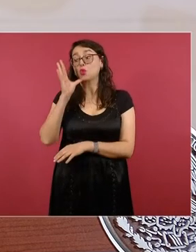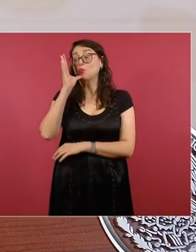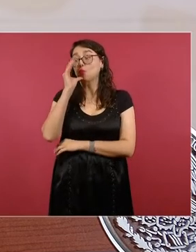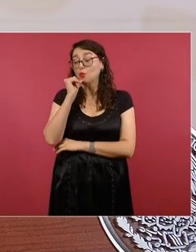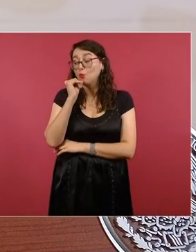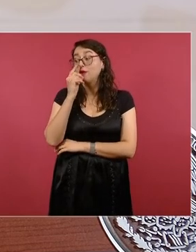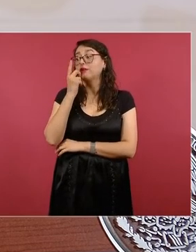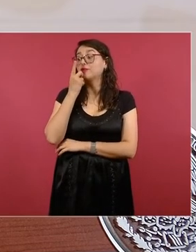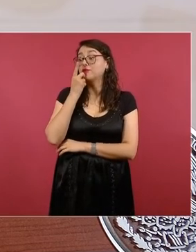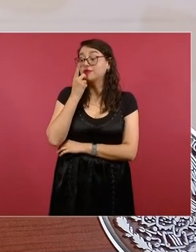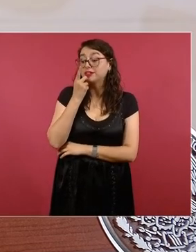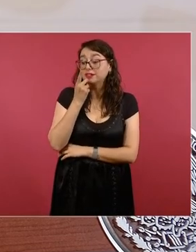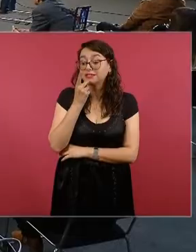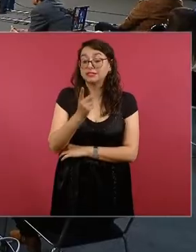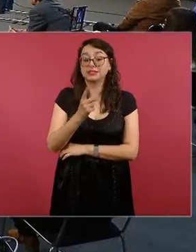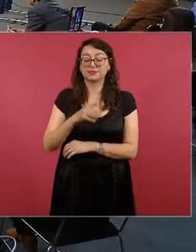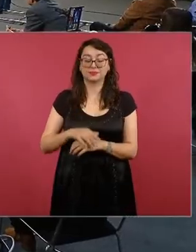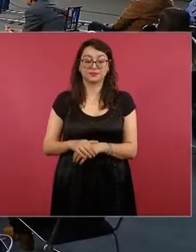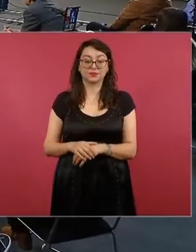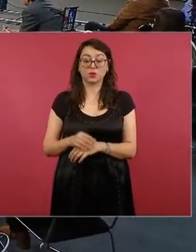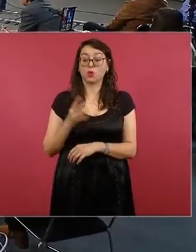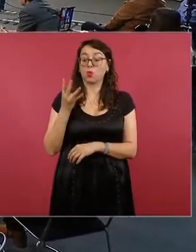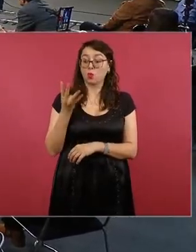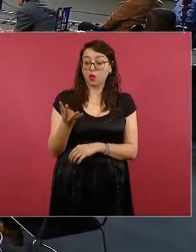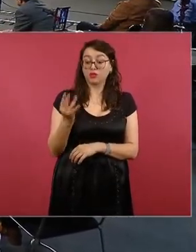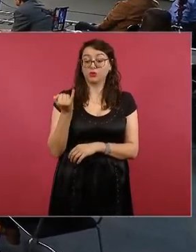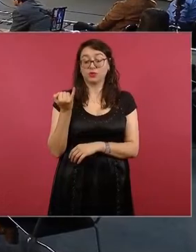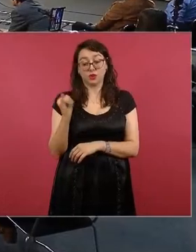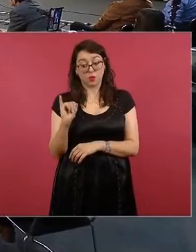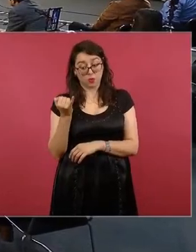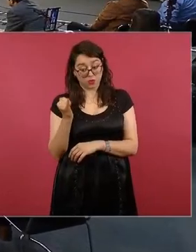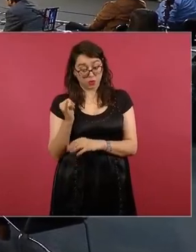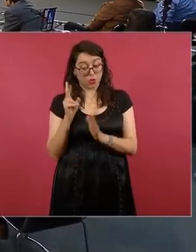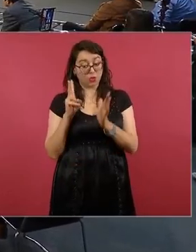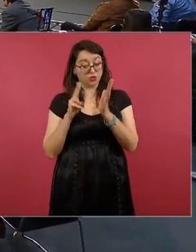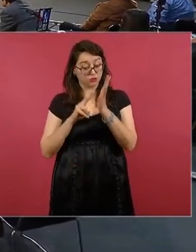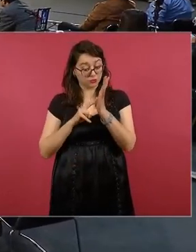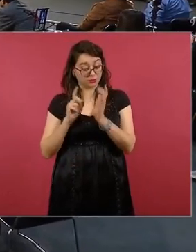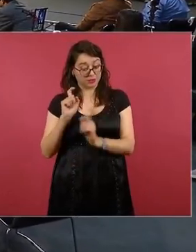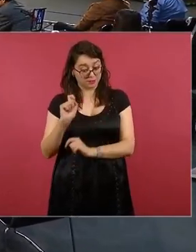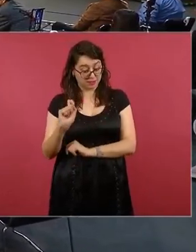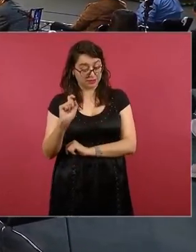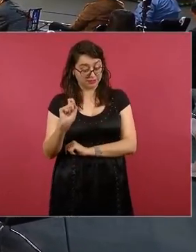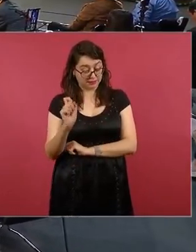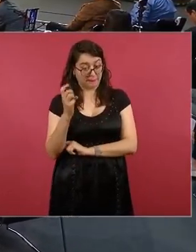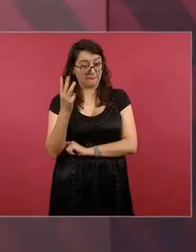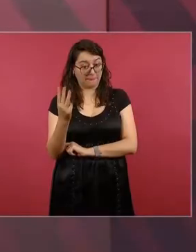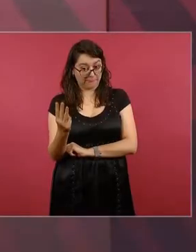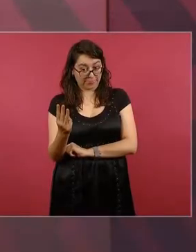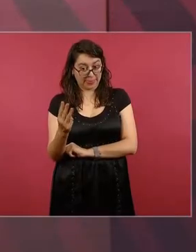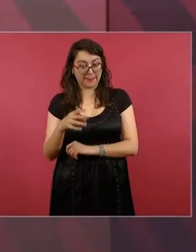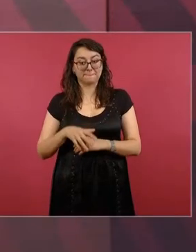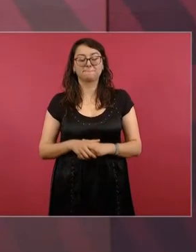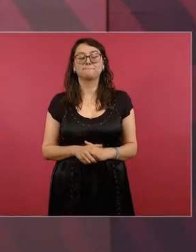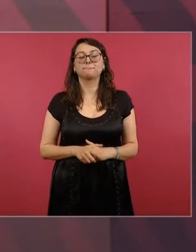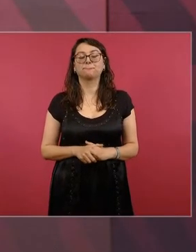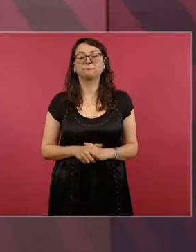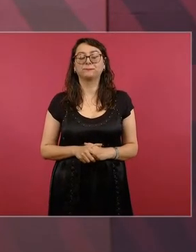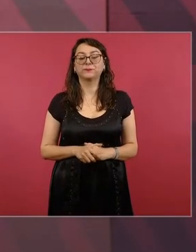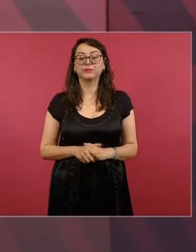el día fue 4 de junio del 2023, 4 de junio del 2023.